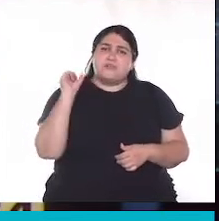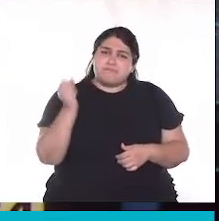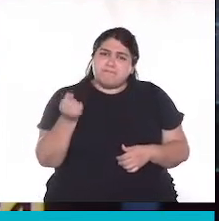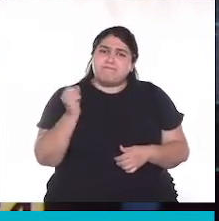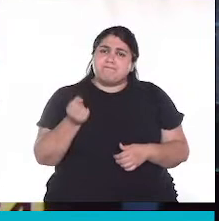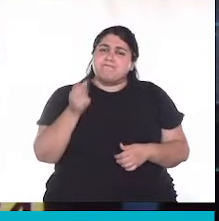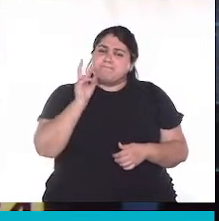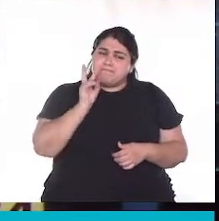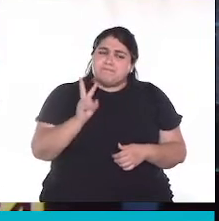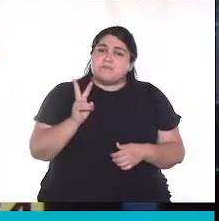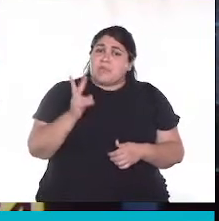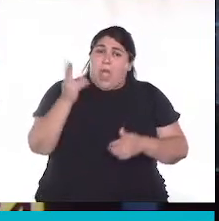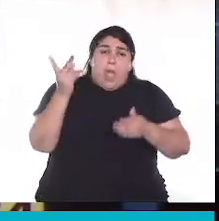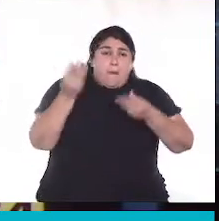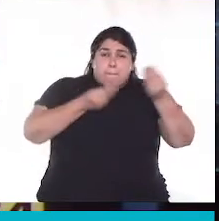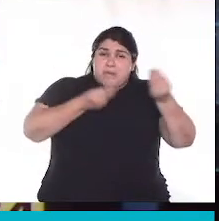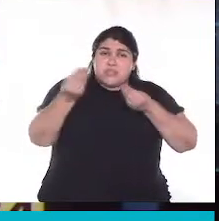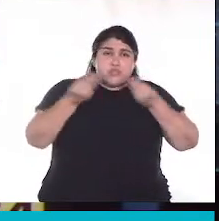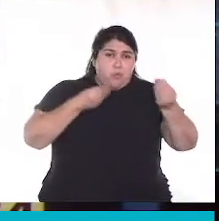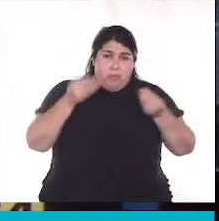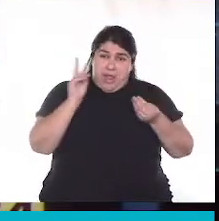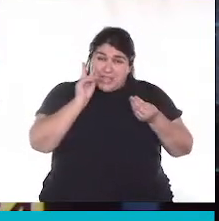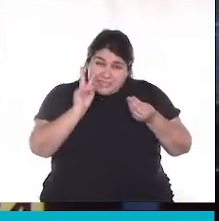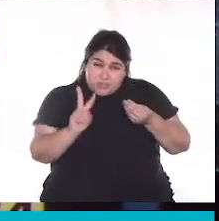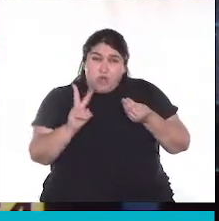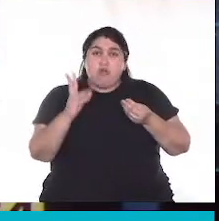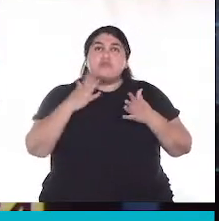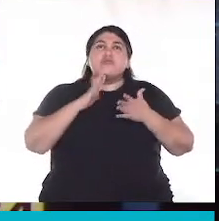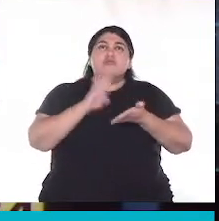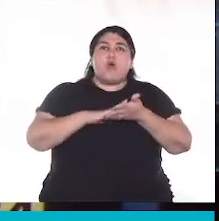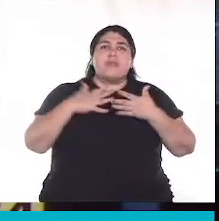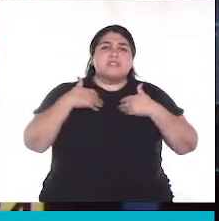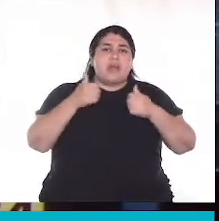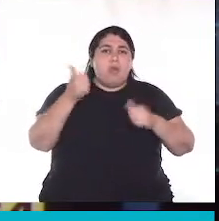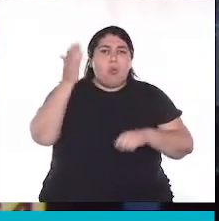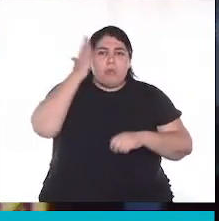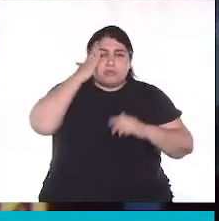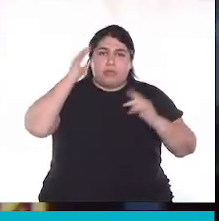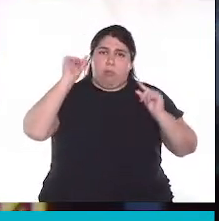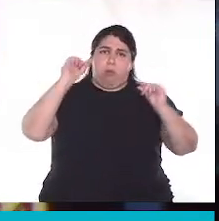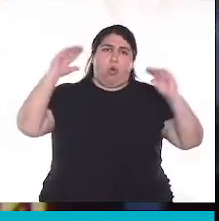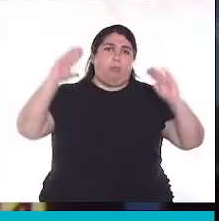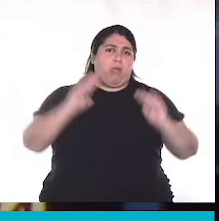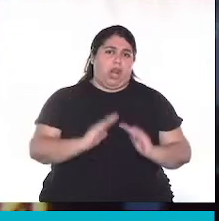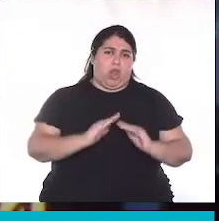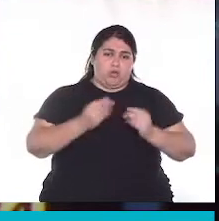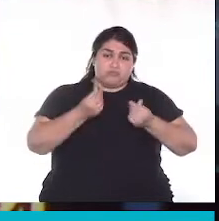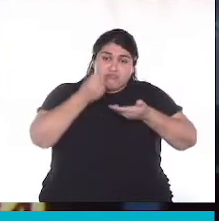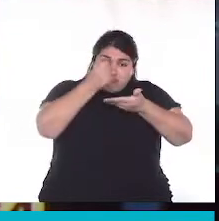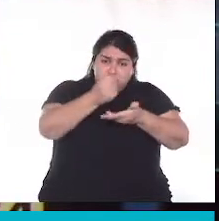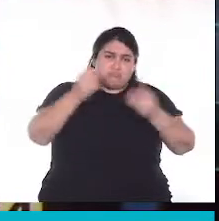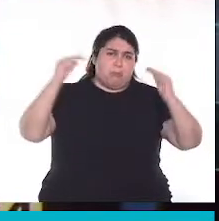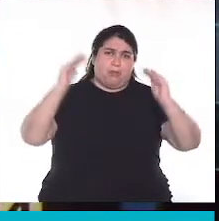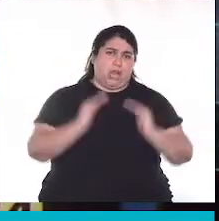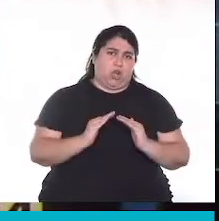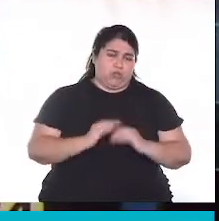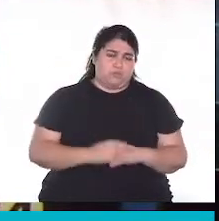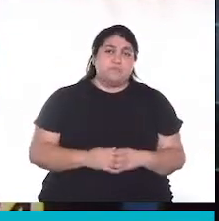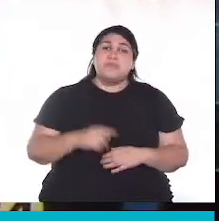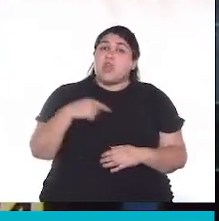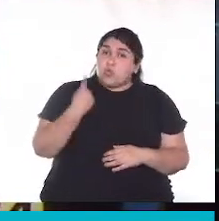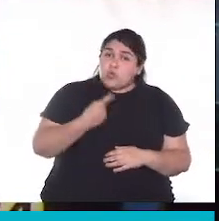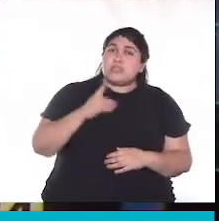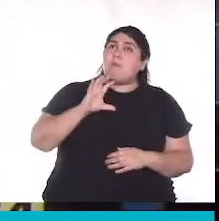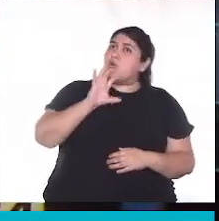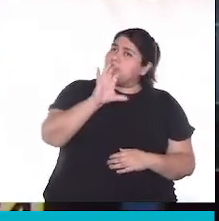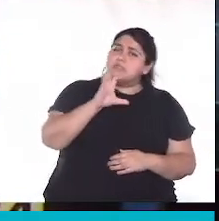hemos visto y hemos votado un presupuesto que ha ido a la baja en materia de salud mental este año. Señor presidente, nuestra provincia necesita